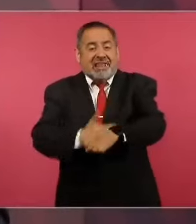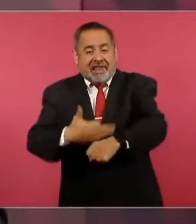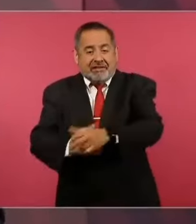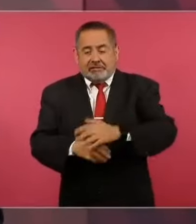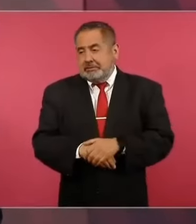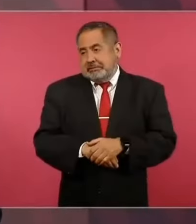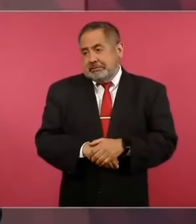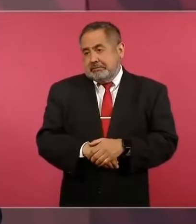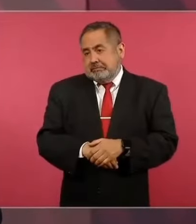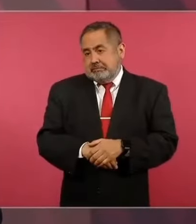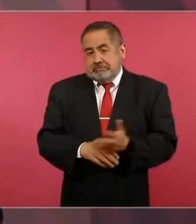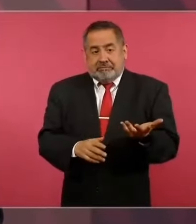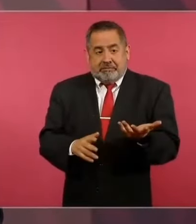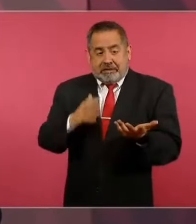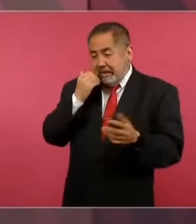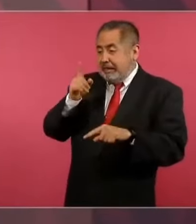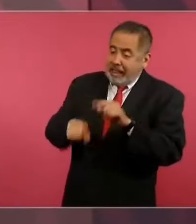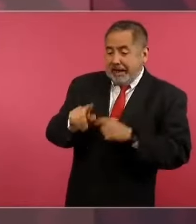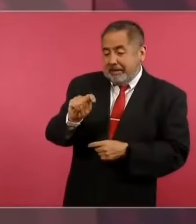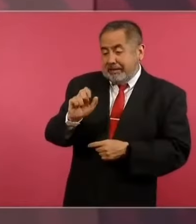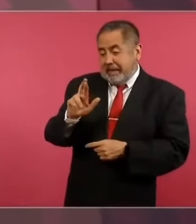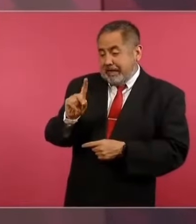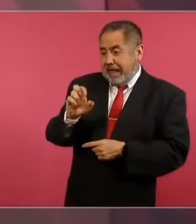tardeada. ¿Eh? Sería la tardeada entonces, ¿no? Sí.